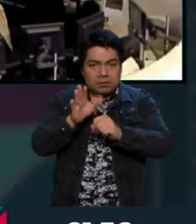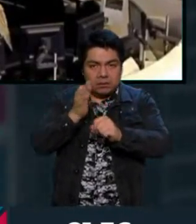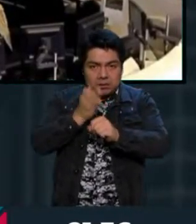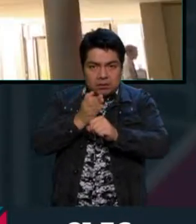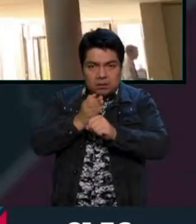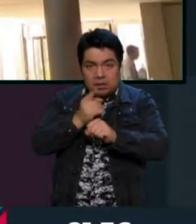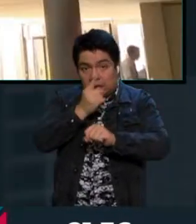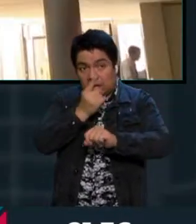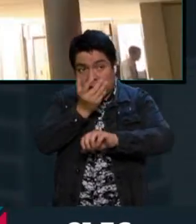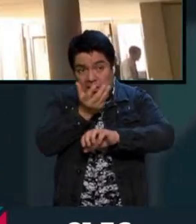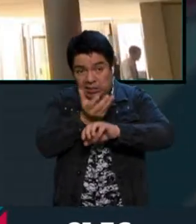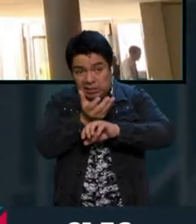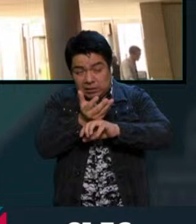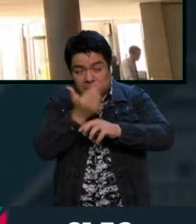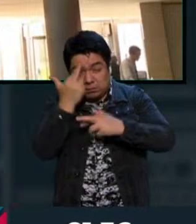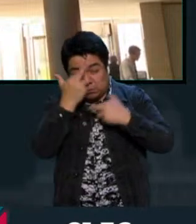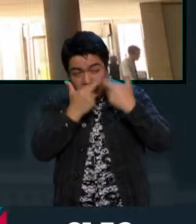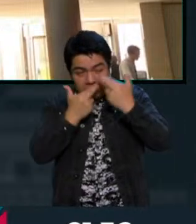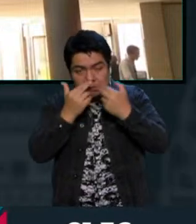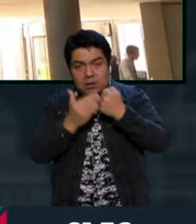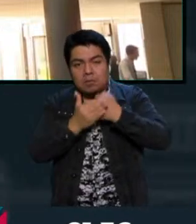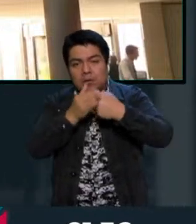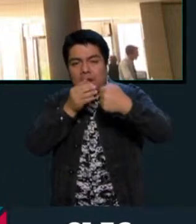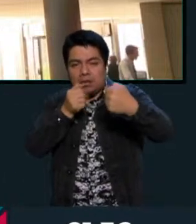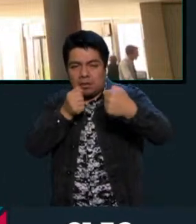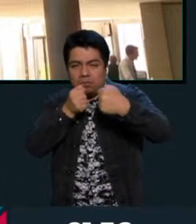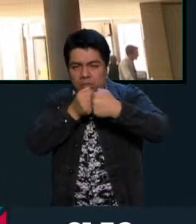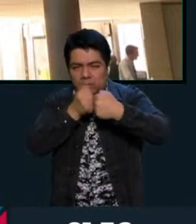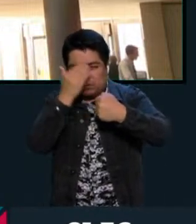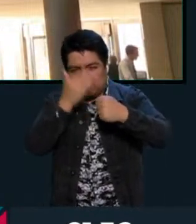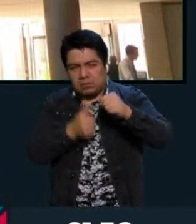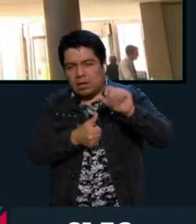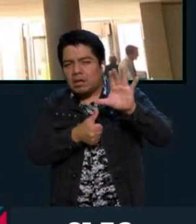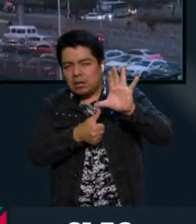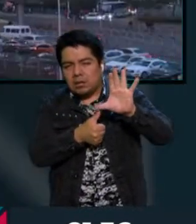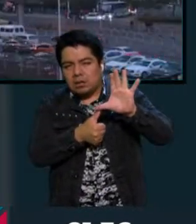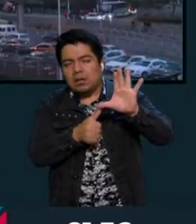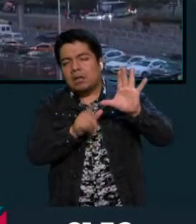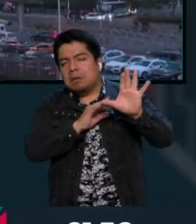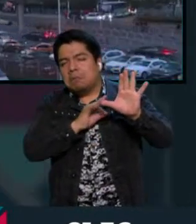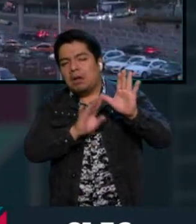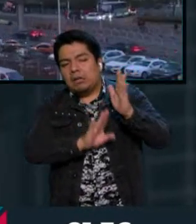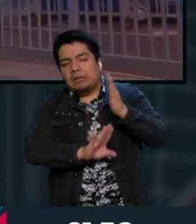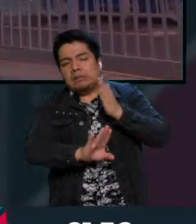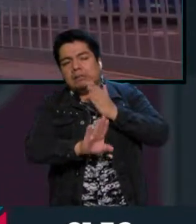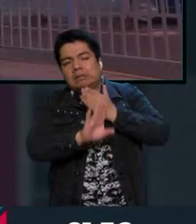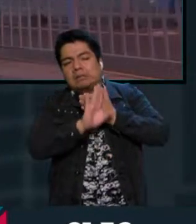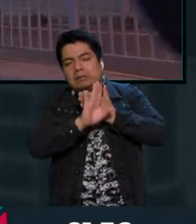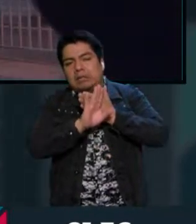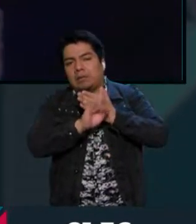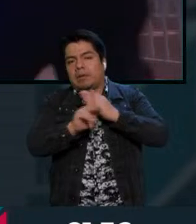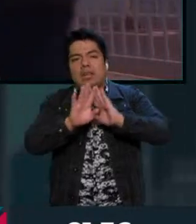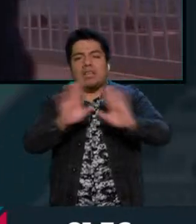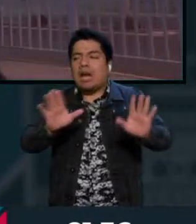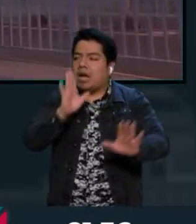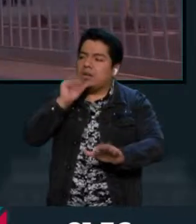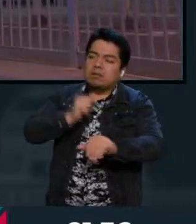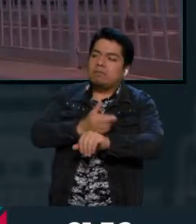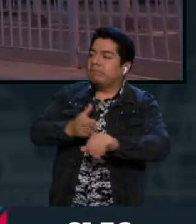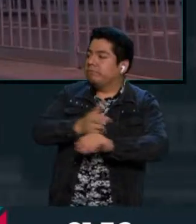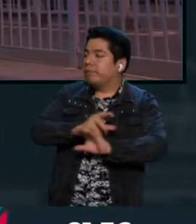en los Estados Unidos porque somos una región integrada y sí podría afectar, pero no es que ya sea, insisto, irremediable o